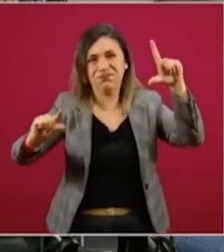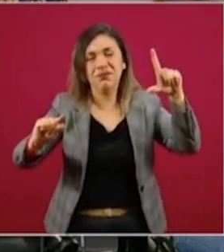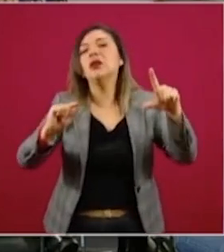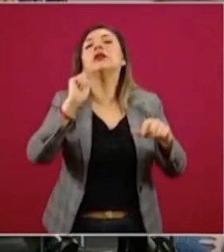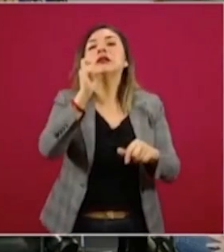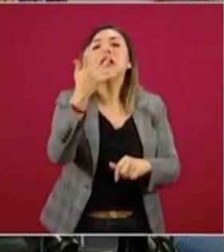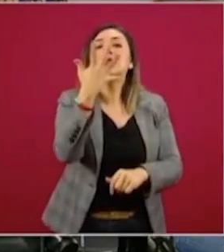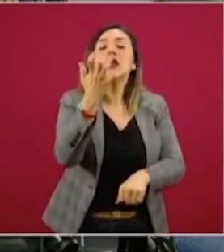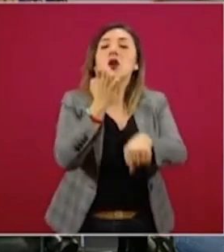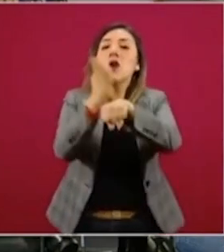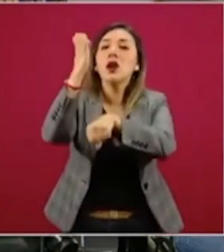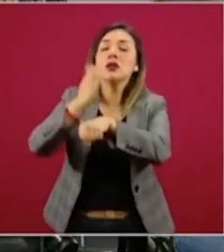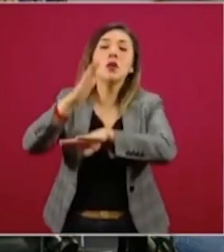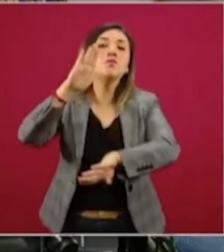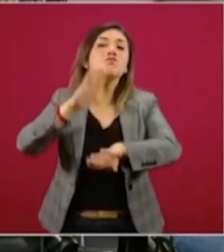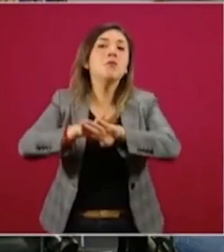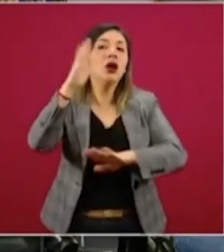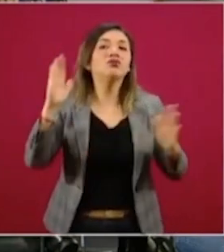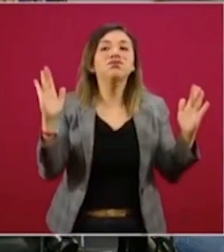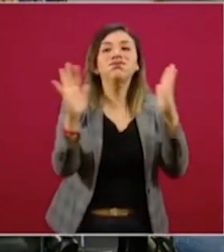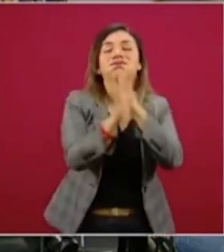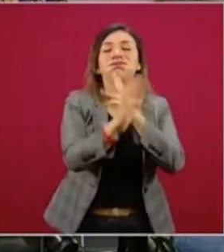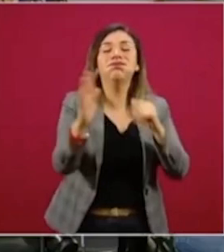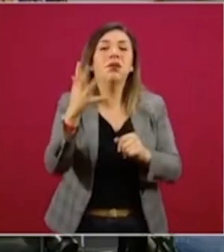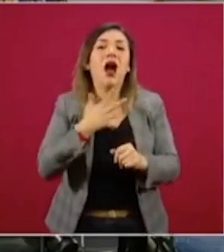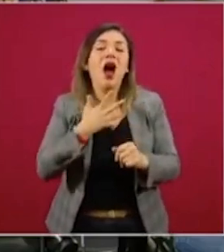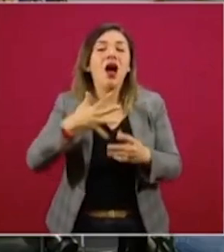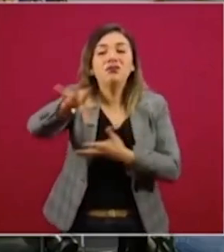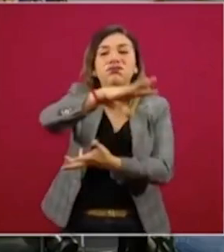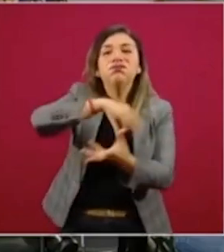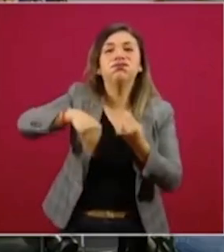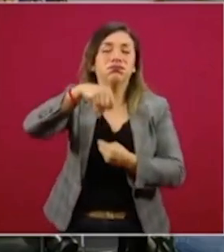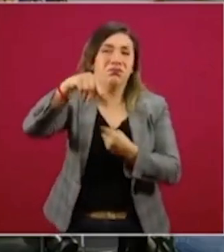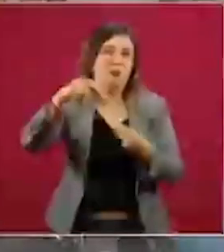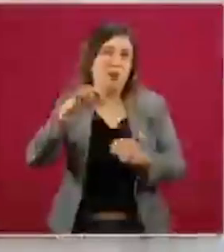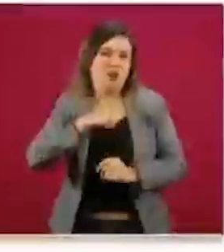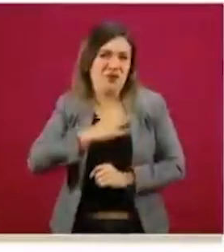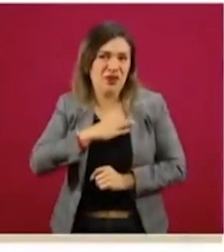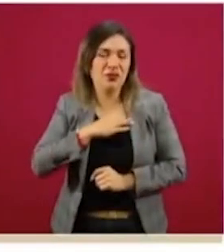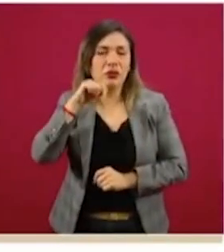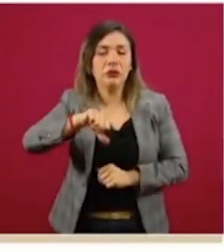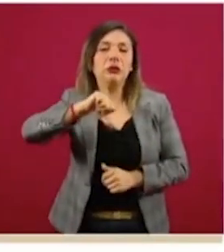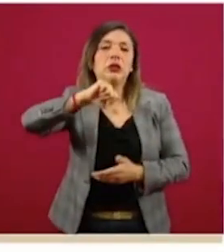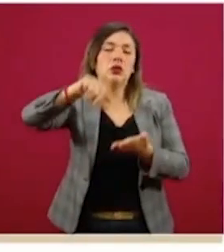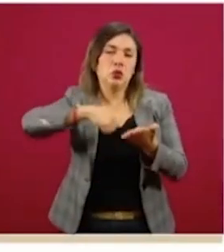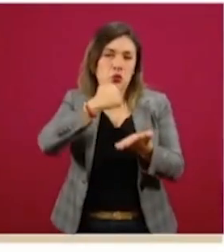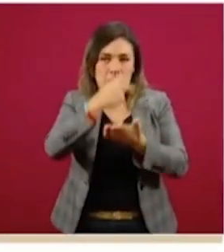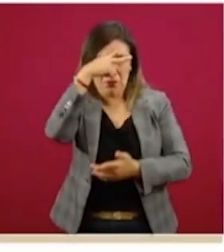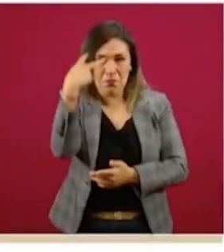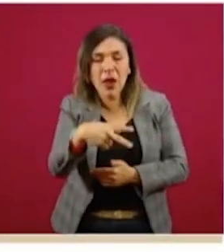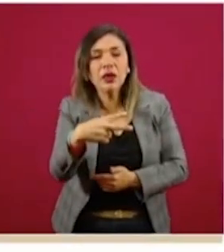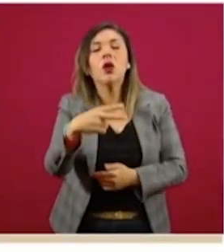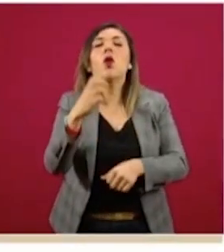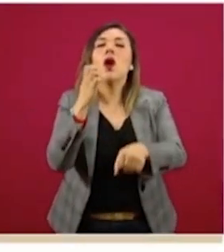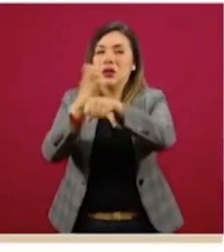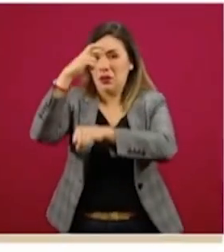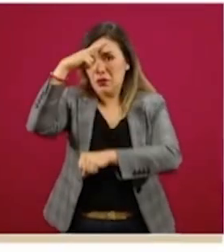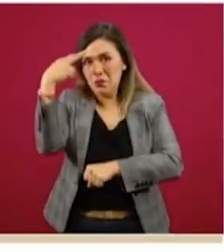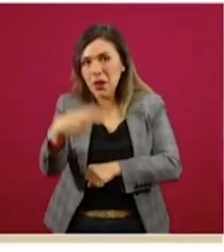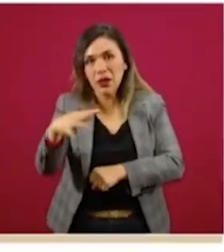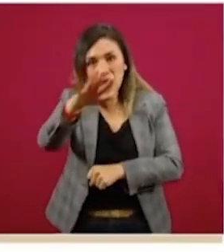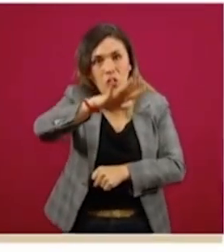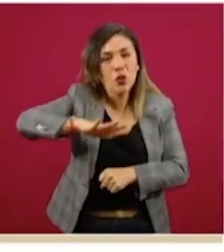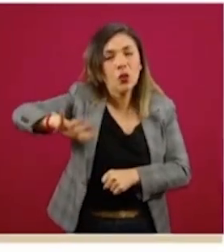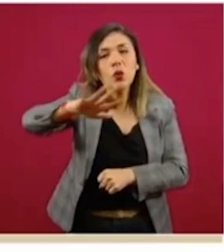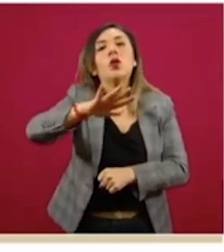cinco estados con mayor circulación del virus, Ciudad de México, la zona conurbada del Valle de México, en el